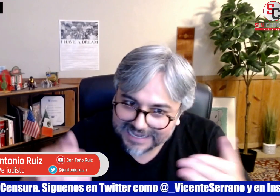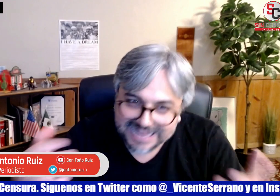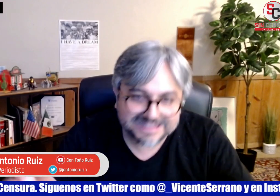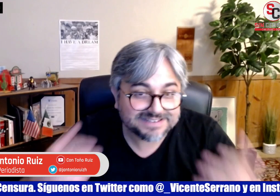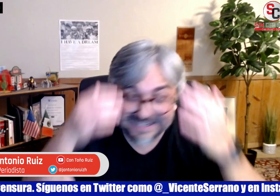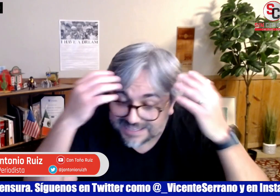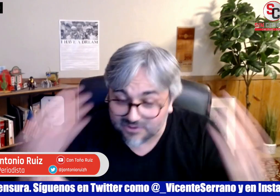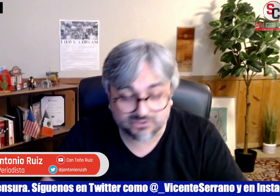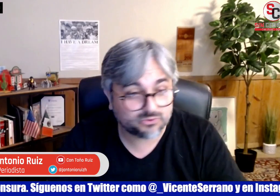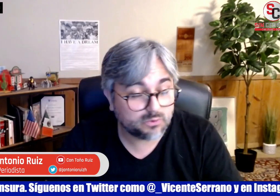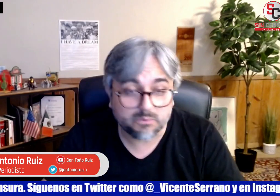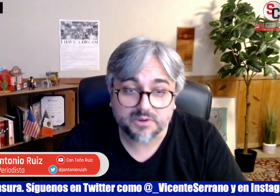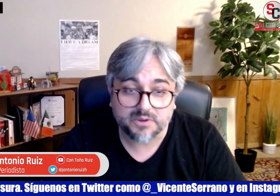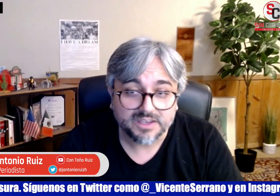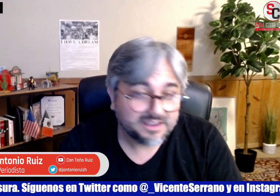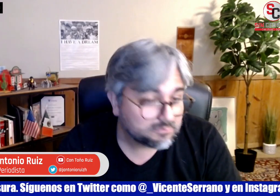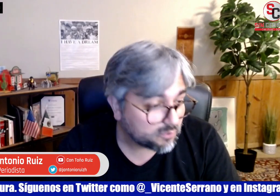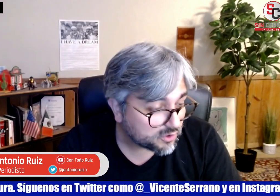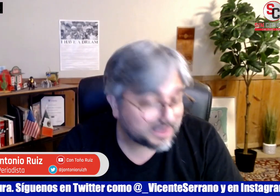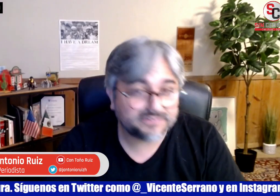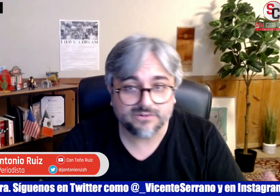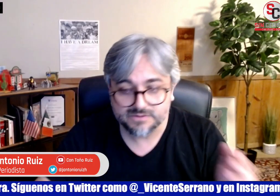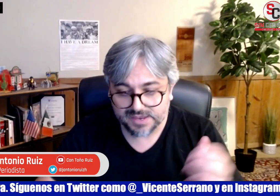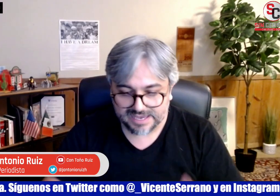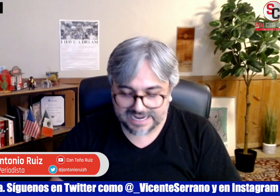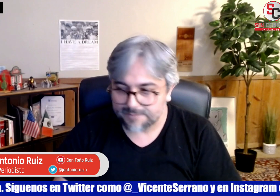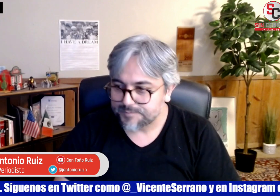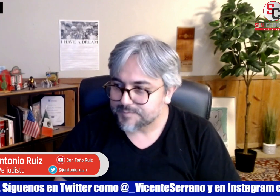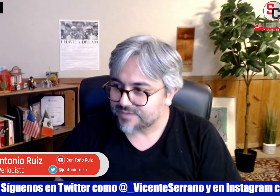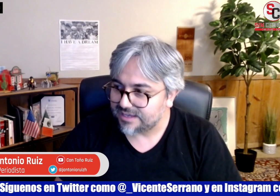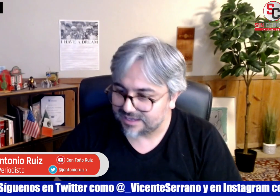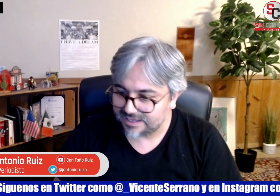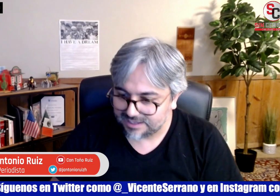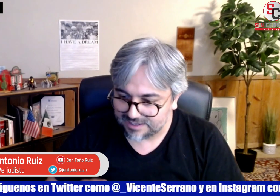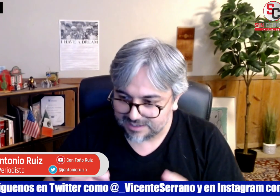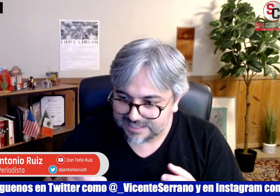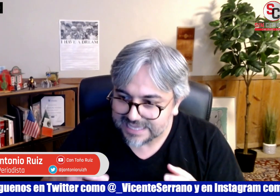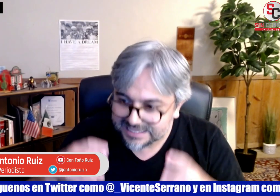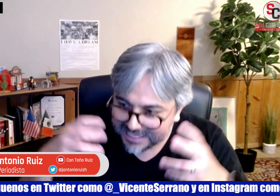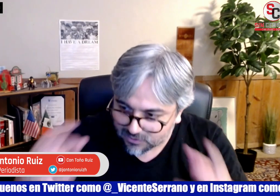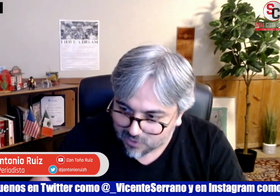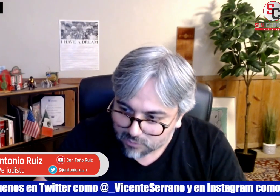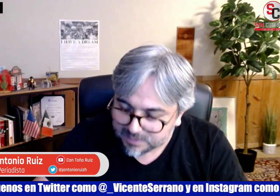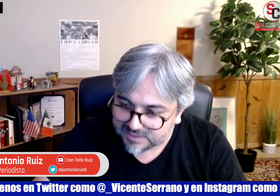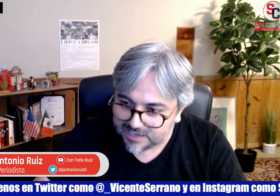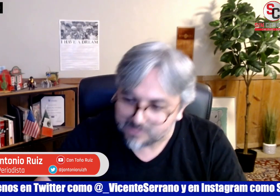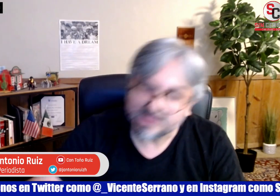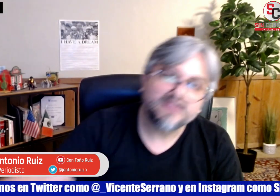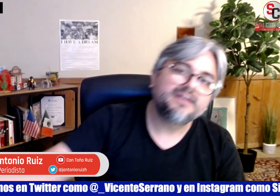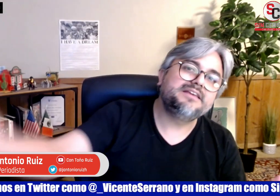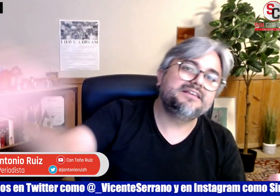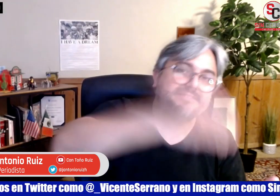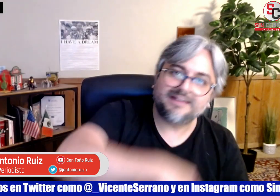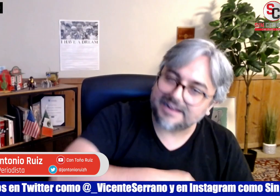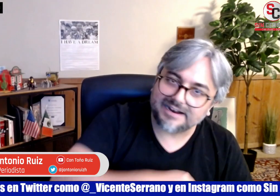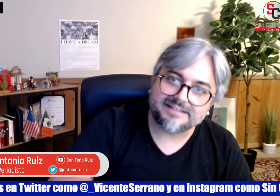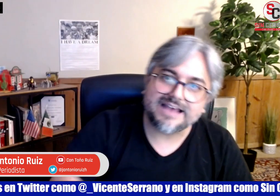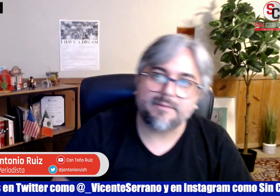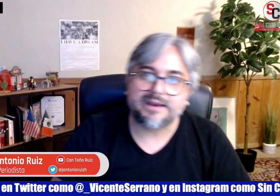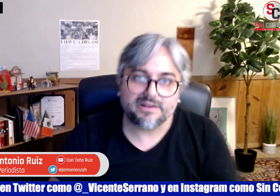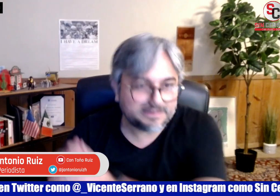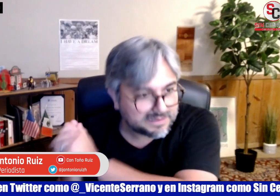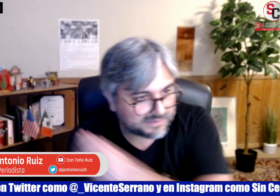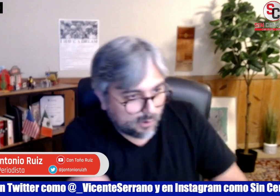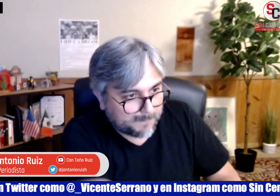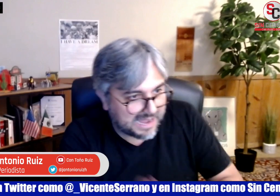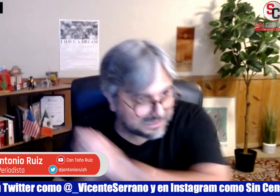Más adelante, es que le digo, esto estuvo muy grueso, era intento de golpeteo y se le regresaba,